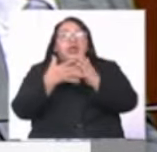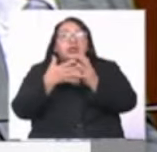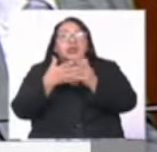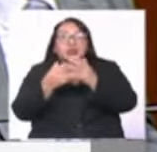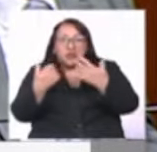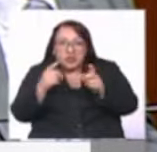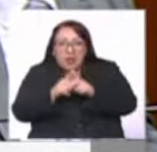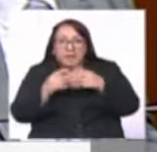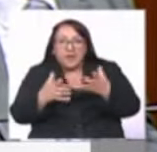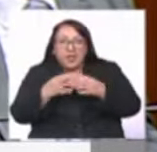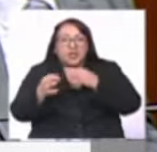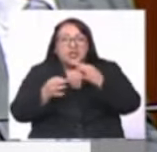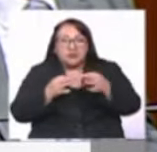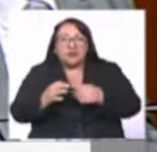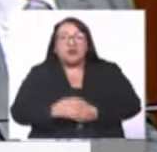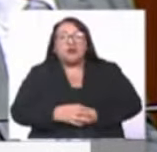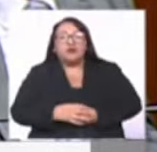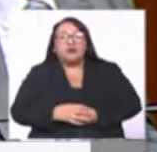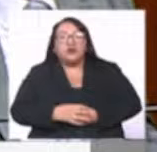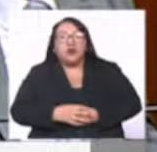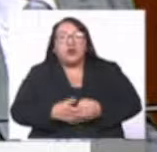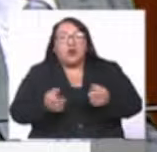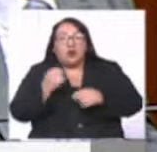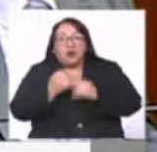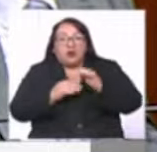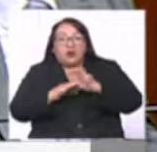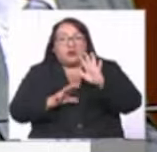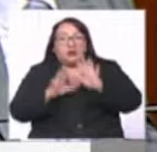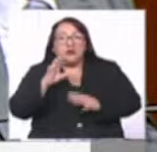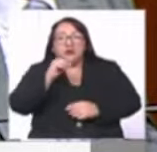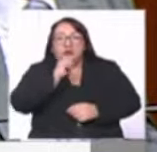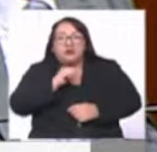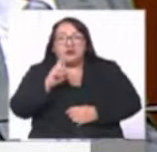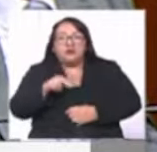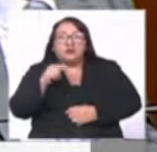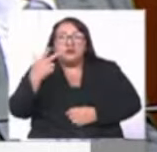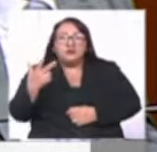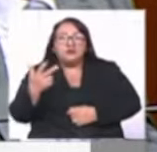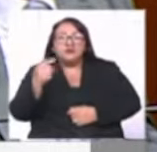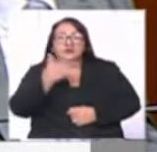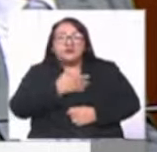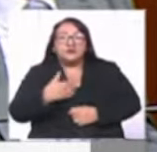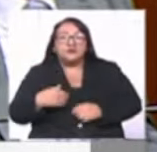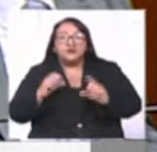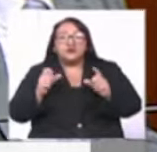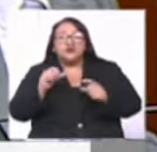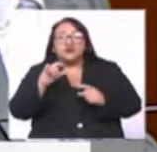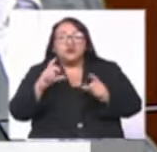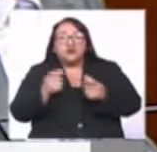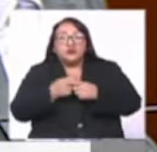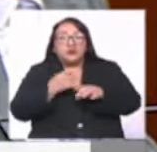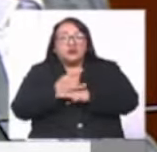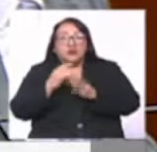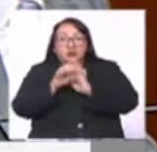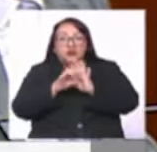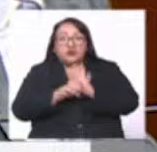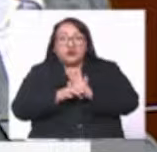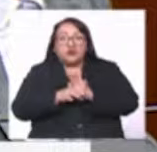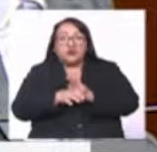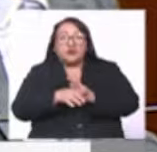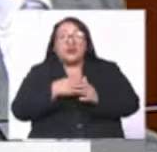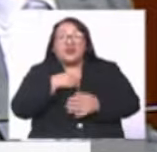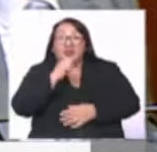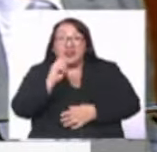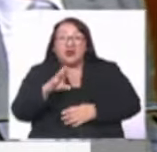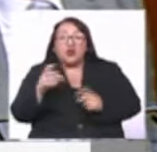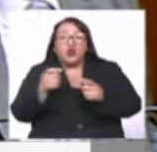del denunciante al término de la sesión del 15 de diciembre de 2023 la presidenta de la su comisión de acusaciones constitucionales señaló